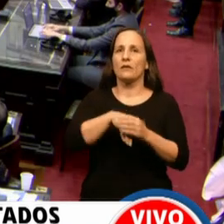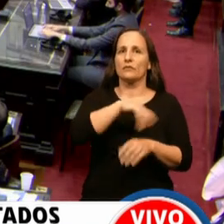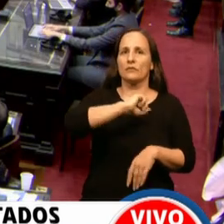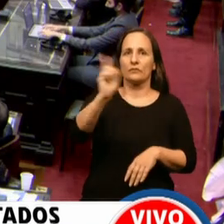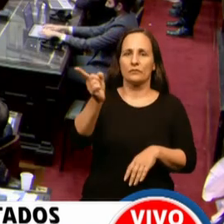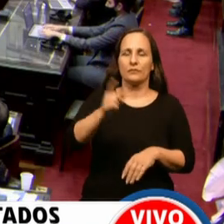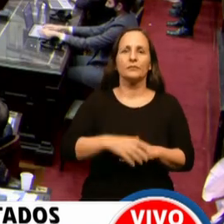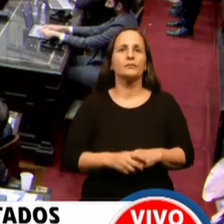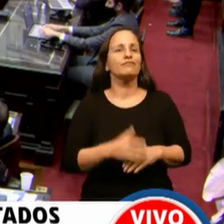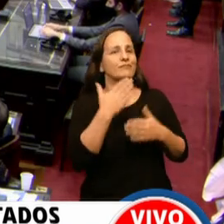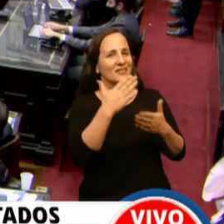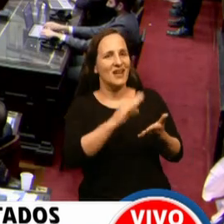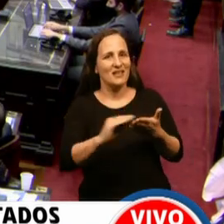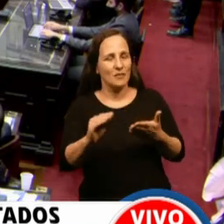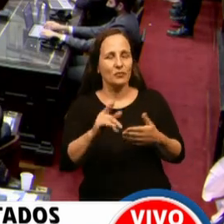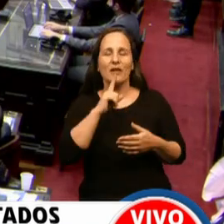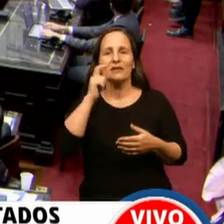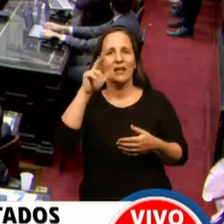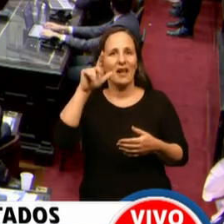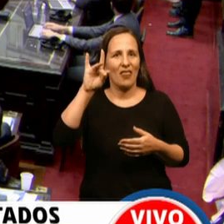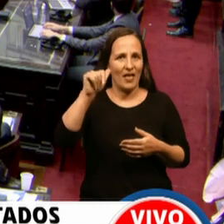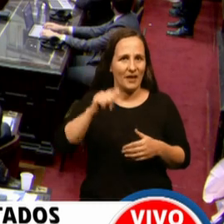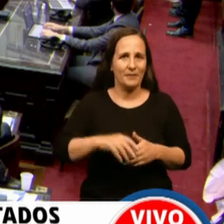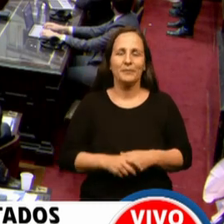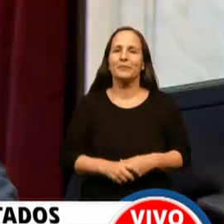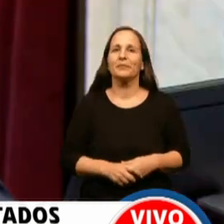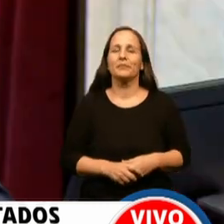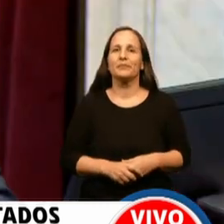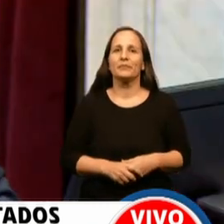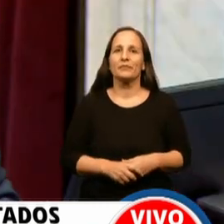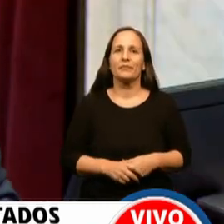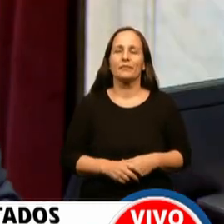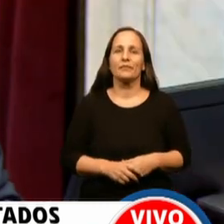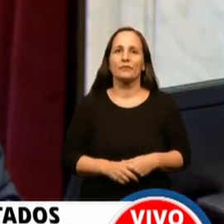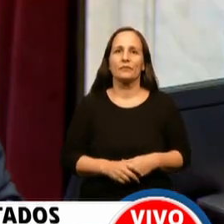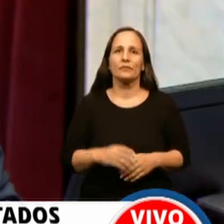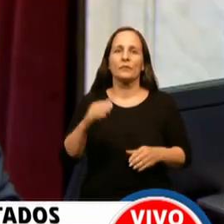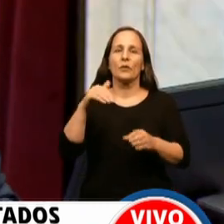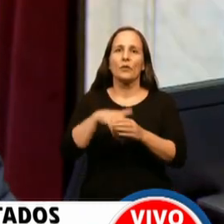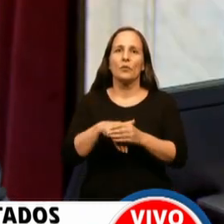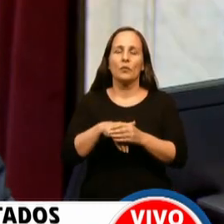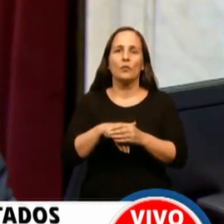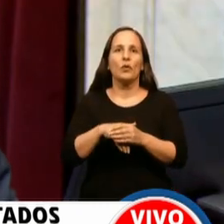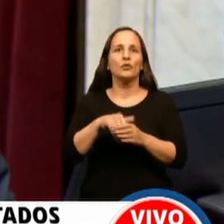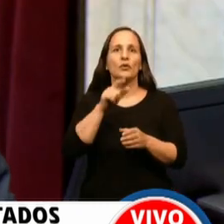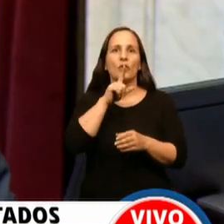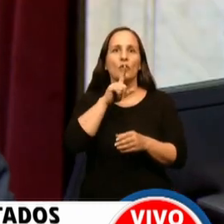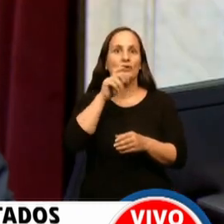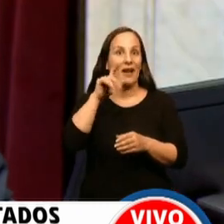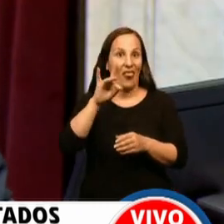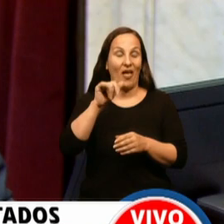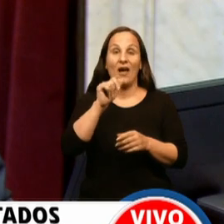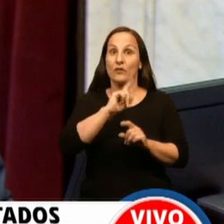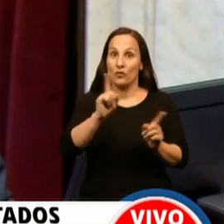señor gracias diputada terada con el voto negativo de la diputada terada